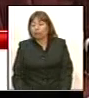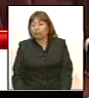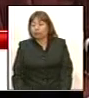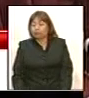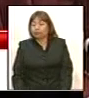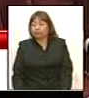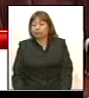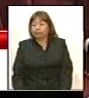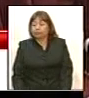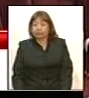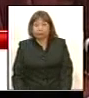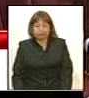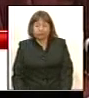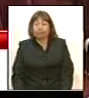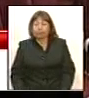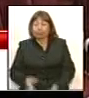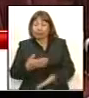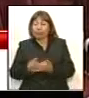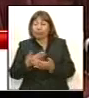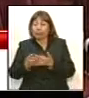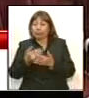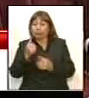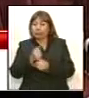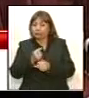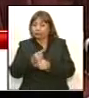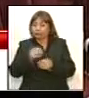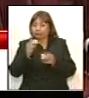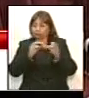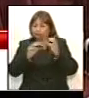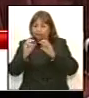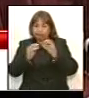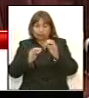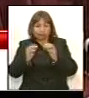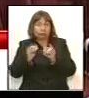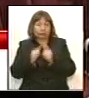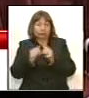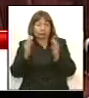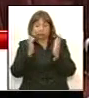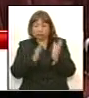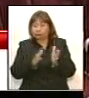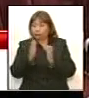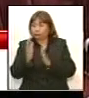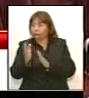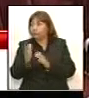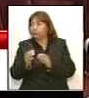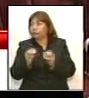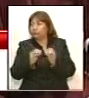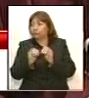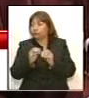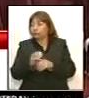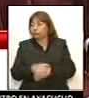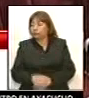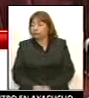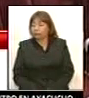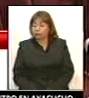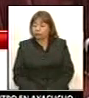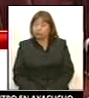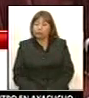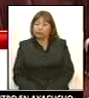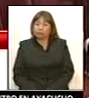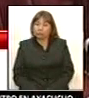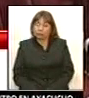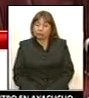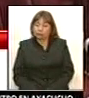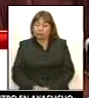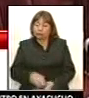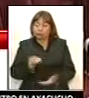trabajan ahí? Entonces sería una solución más coordinada, como dice acá, más ordenada, más regulador, y habría una